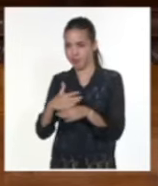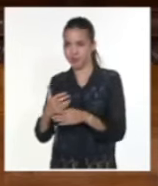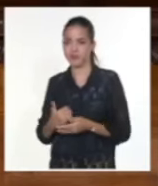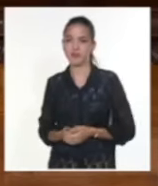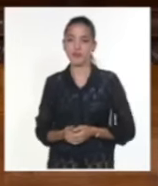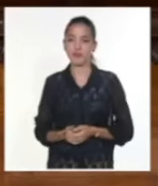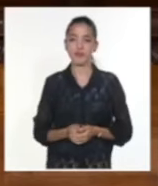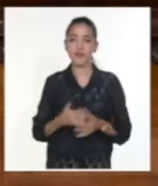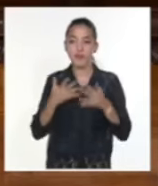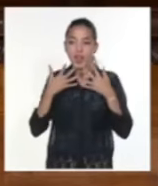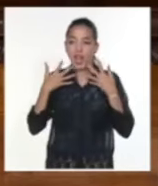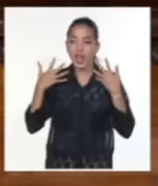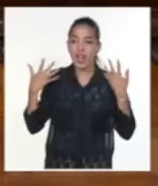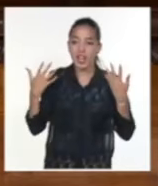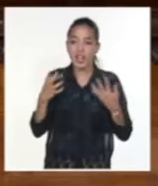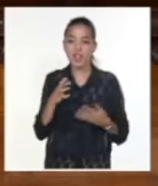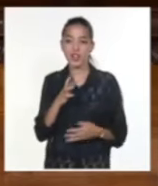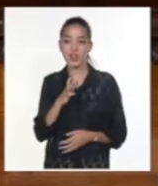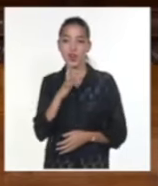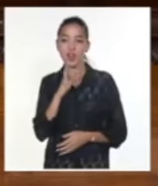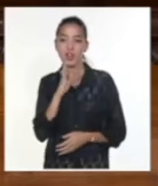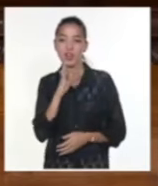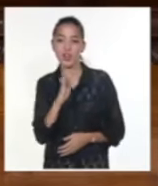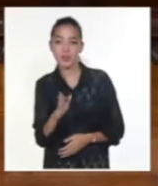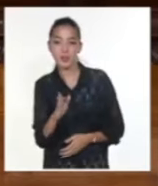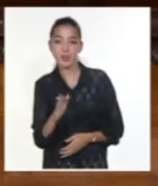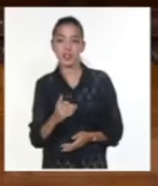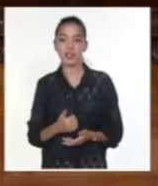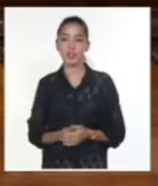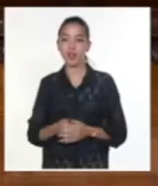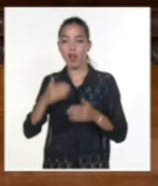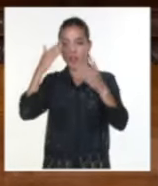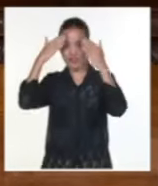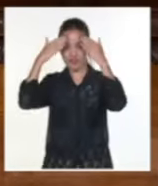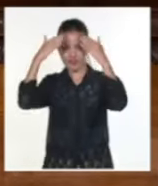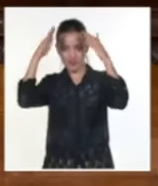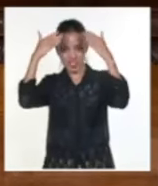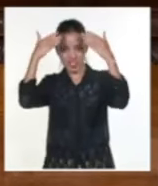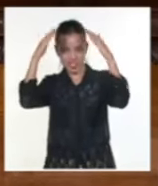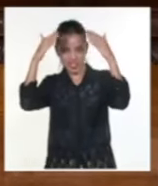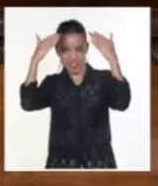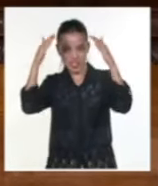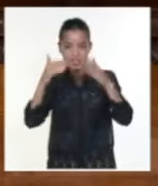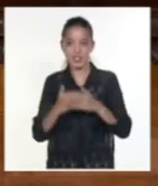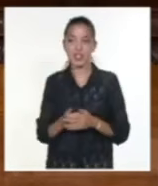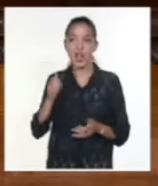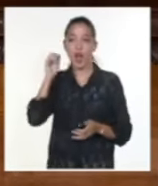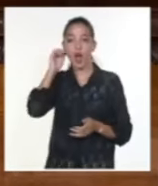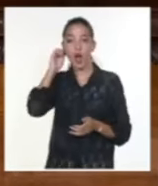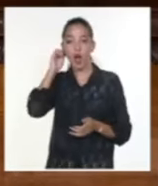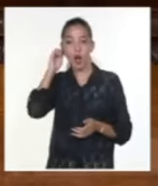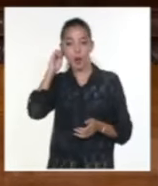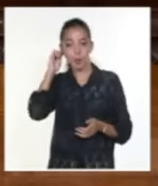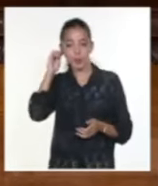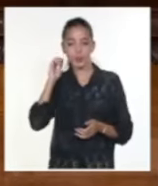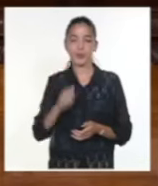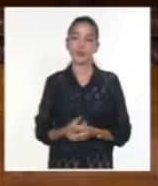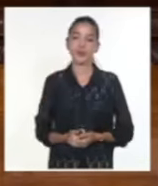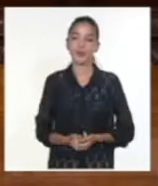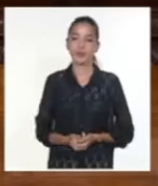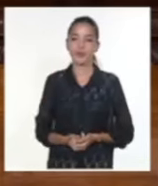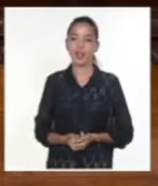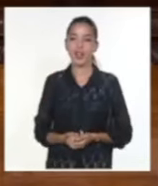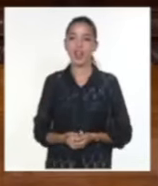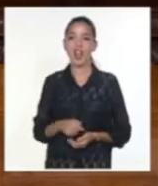respeto, felicito a Claudia Sheinbaum, quien resultó triunfadora